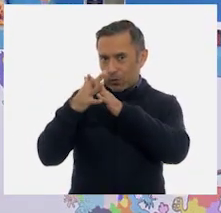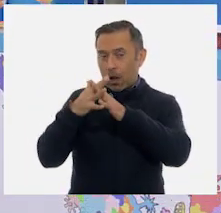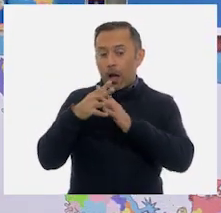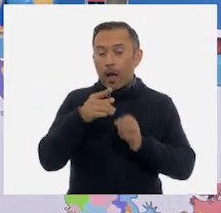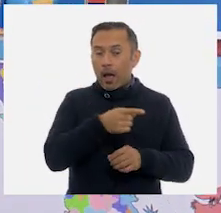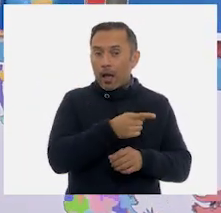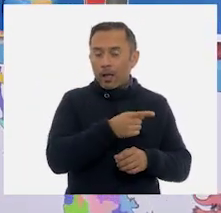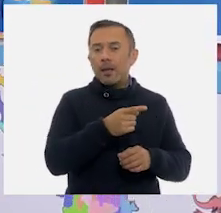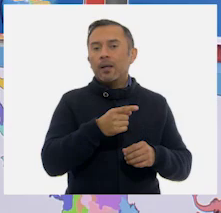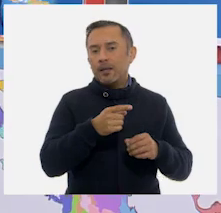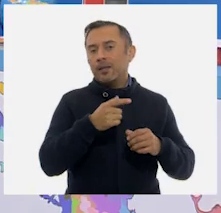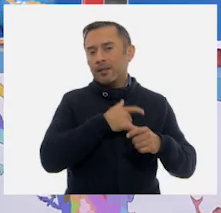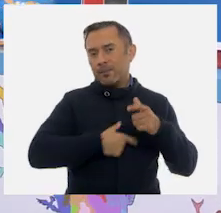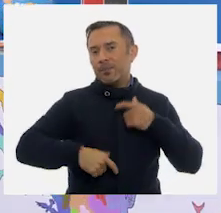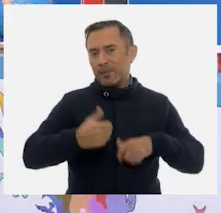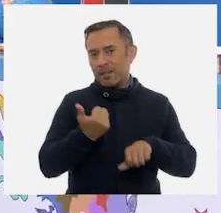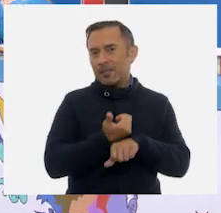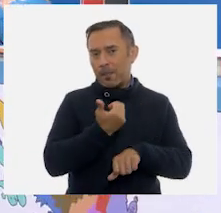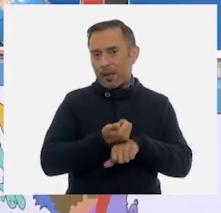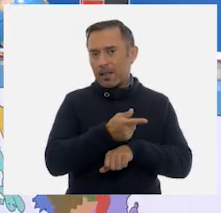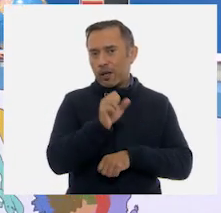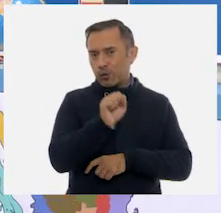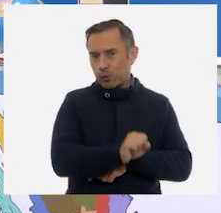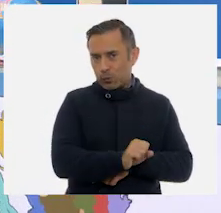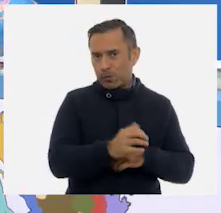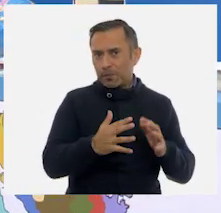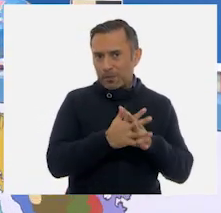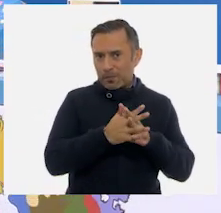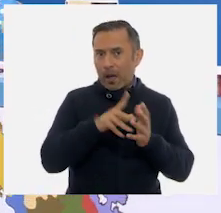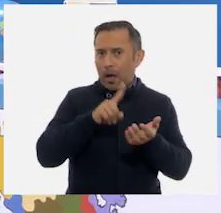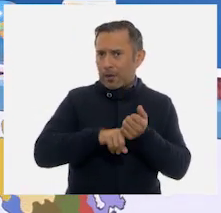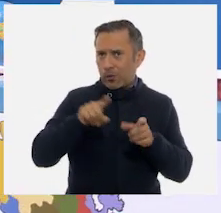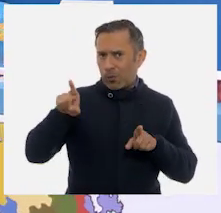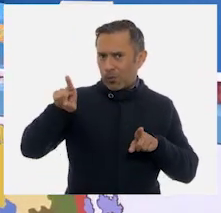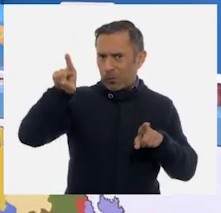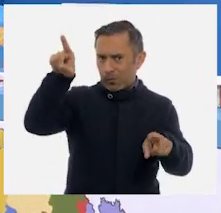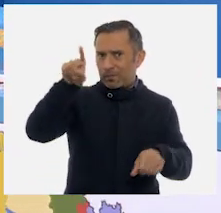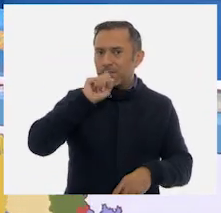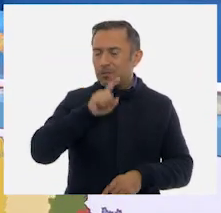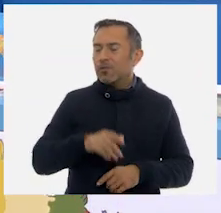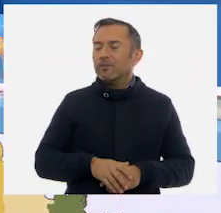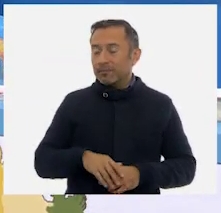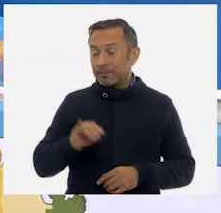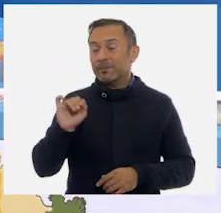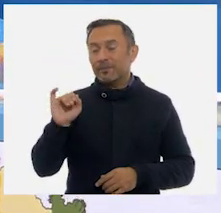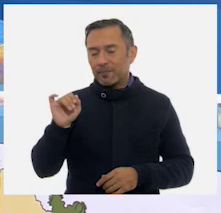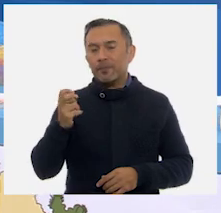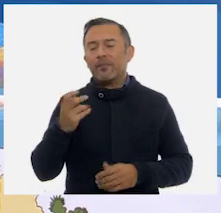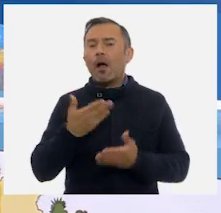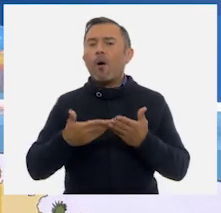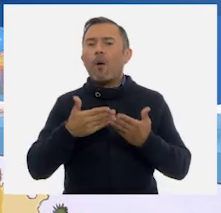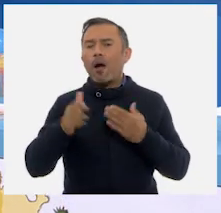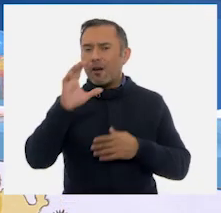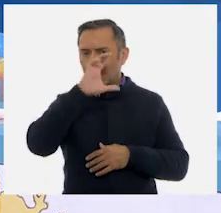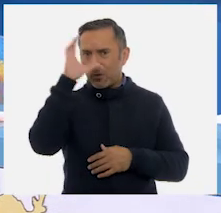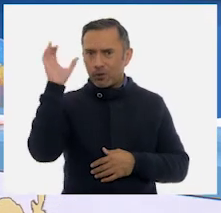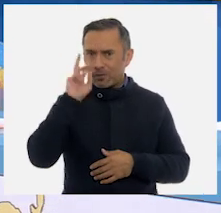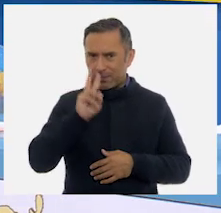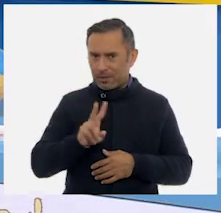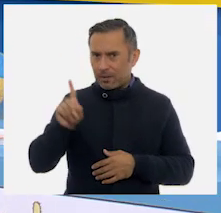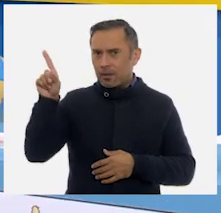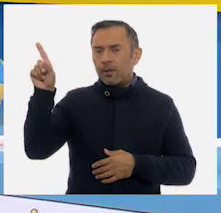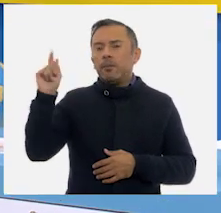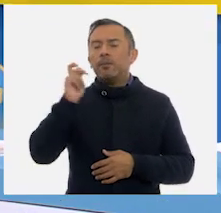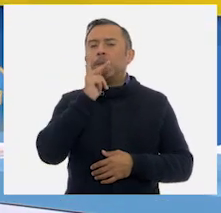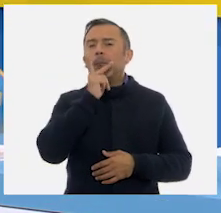María. Ahora les voy a pedir que miren la siguiente imagen, en la cual podrán recordar cuáles son algunas de las palabras útiles